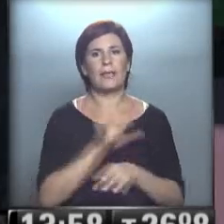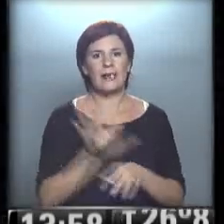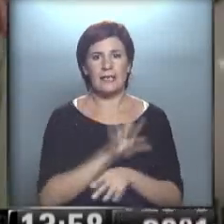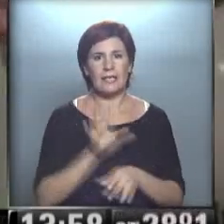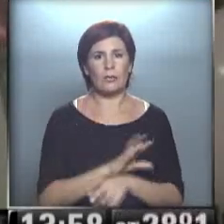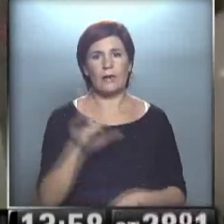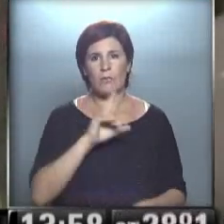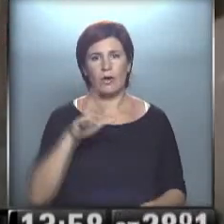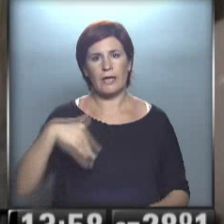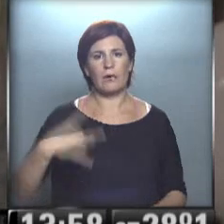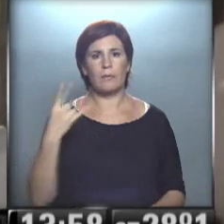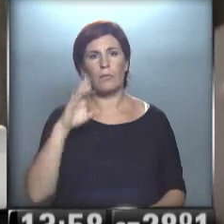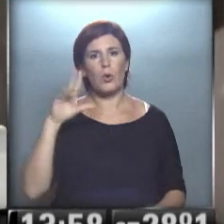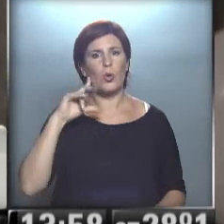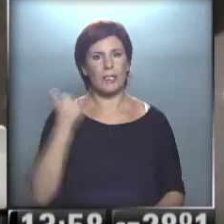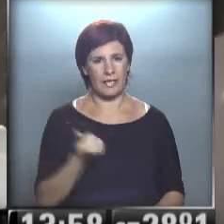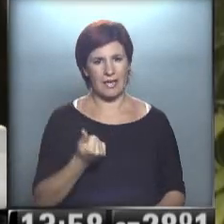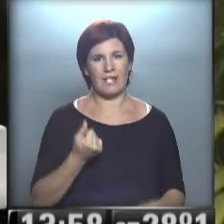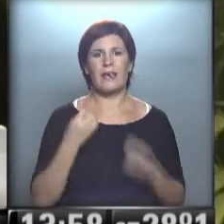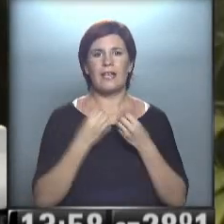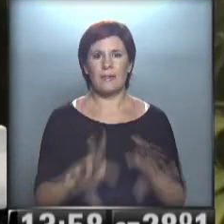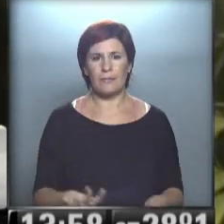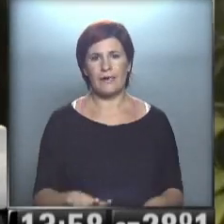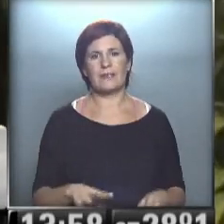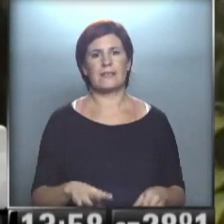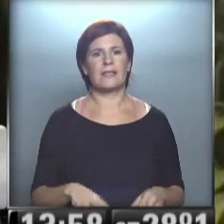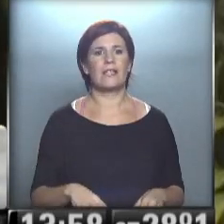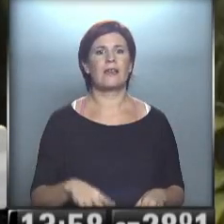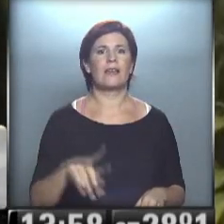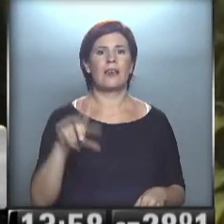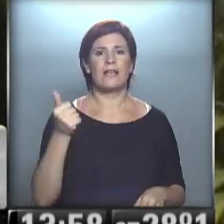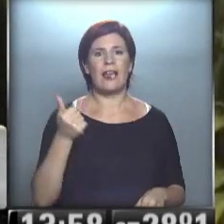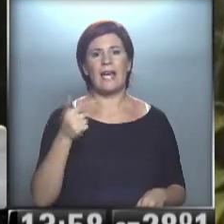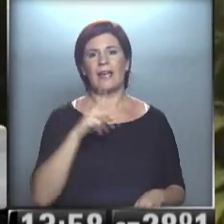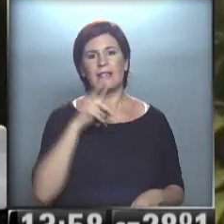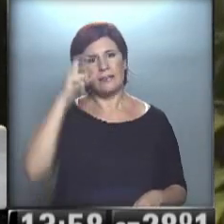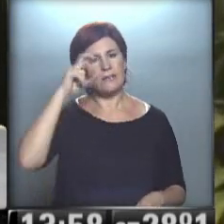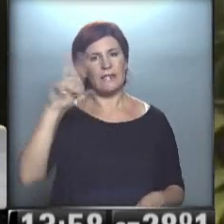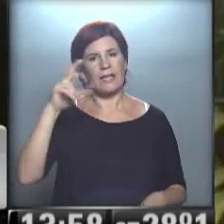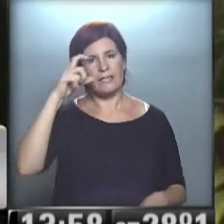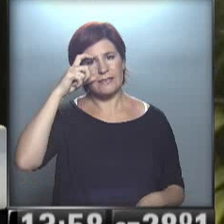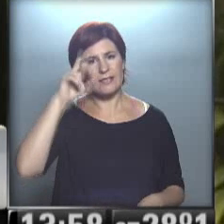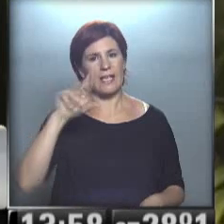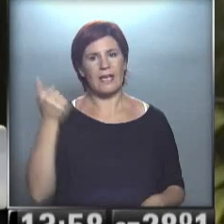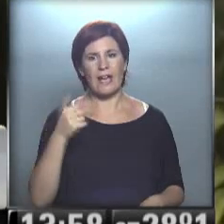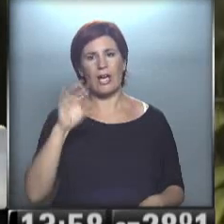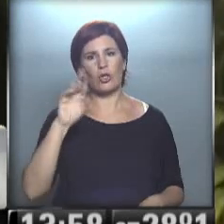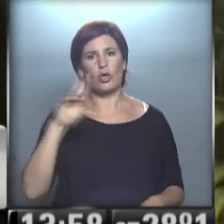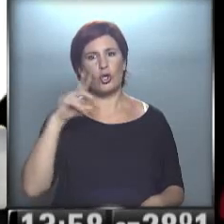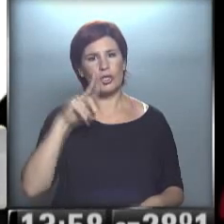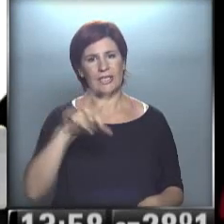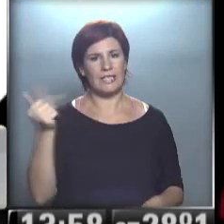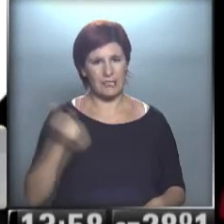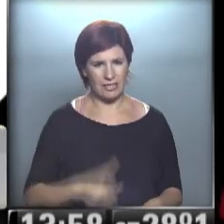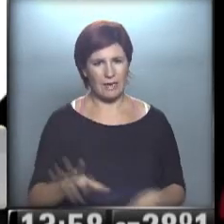Murga, talentosísima. Arranca la película con Martín Scorsese, presenta, claro, ella trabajó, fue su mentor en la beca Rolex. Selena